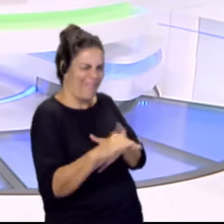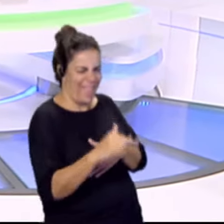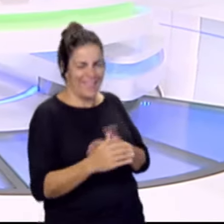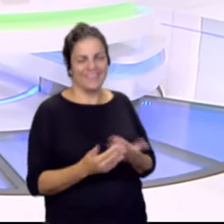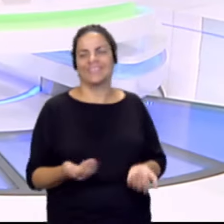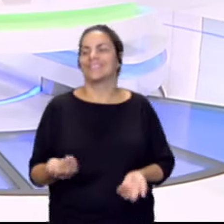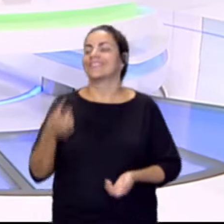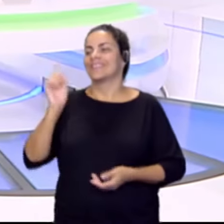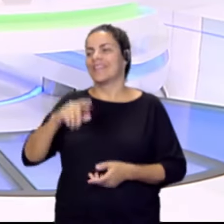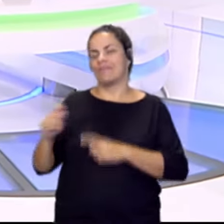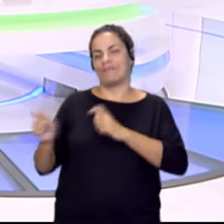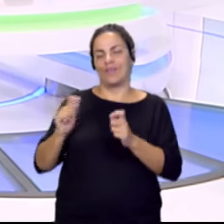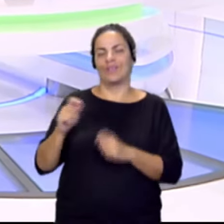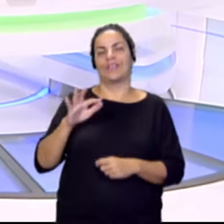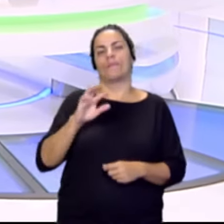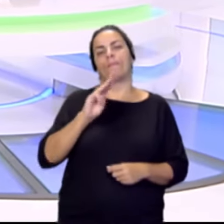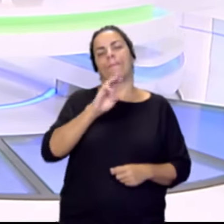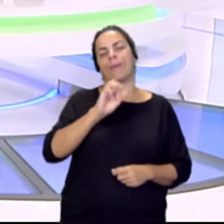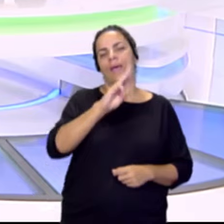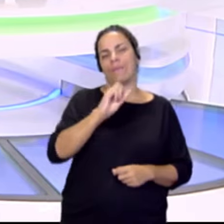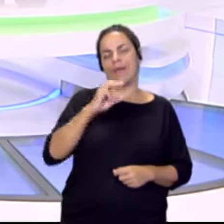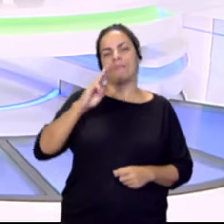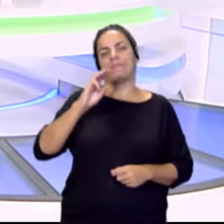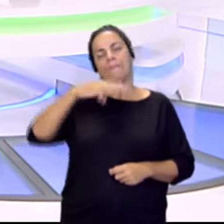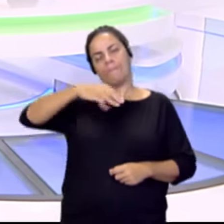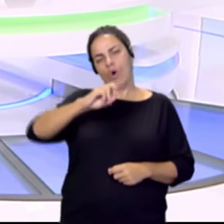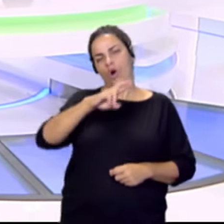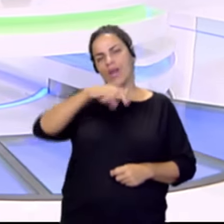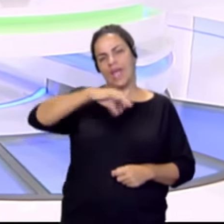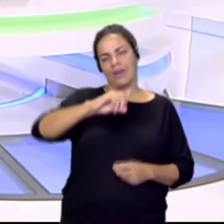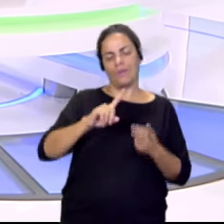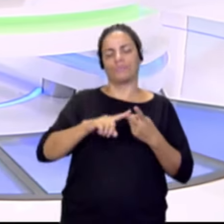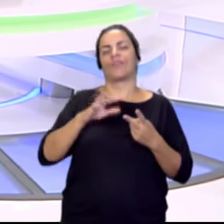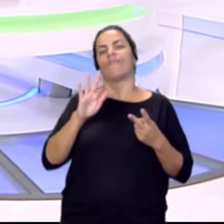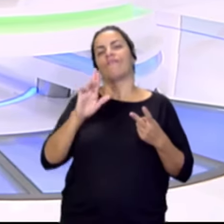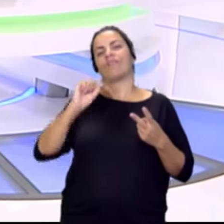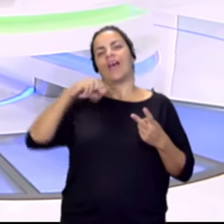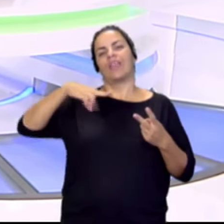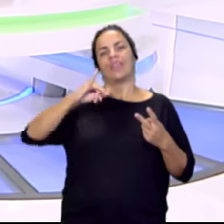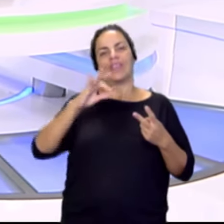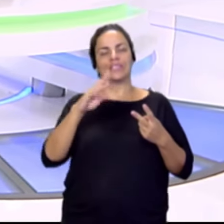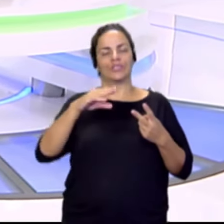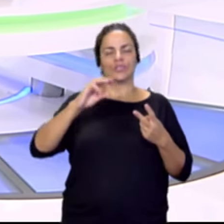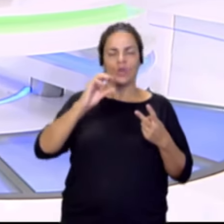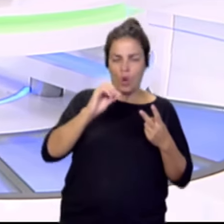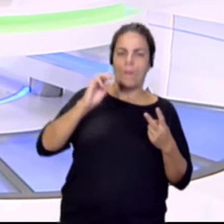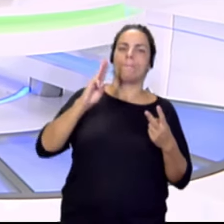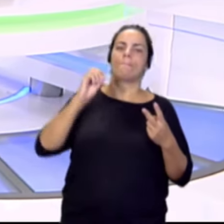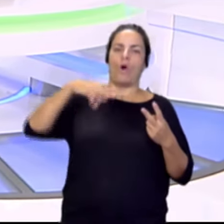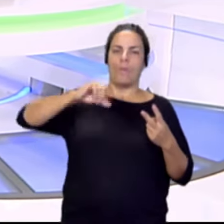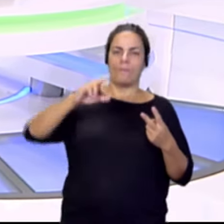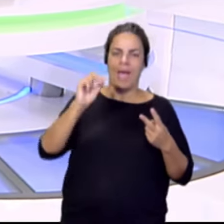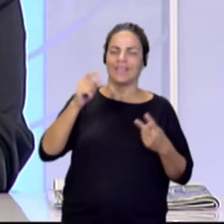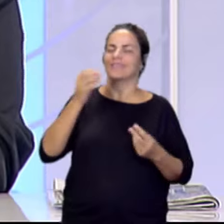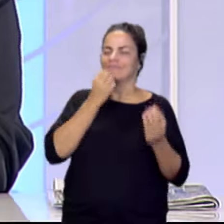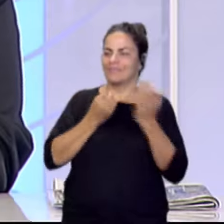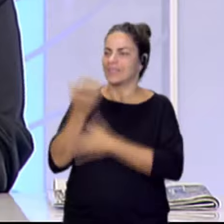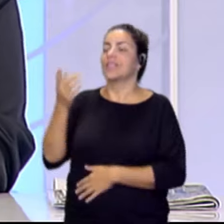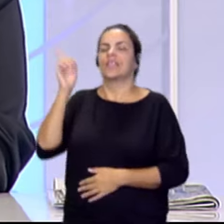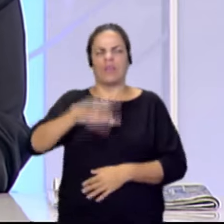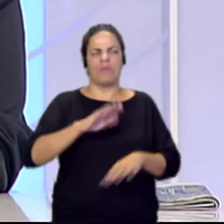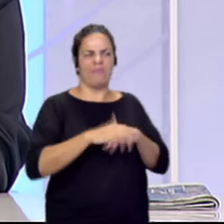Francisco Pomares, como siempre, un placer que nos acompañen aquí para analizar. Lo mismo, Piluca. También a decir maldades. Sí. ¿También? Sí, esa es la mesa de las maldades